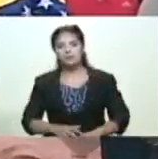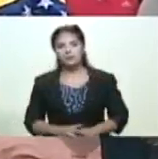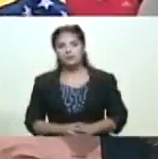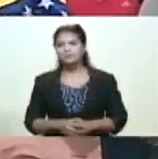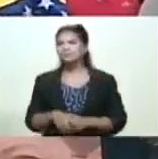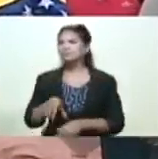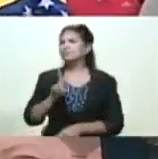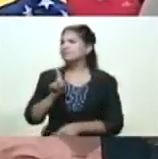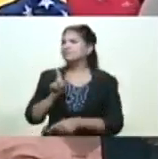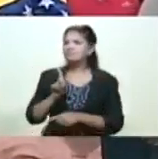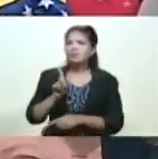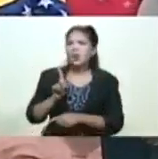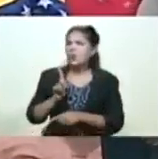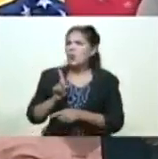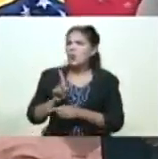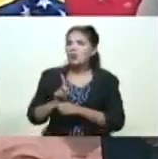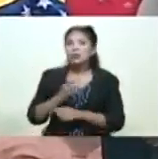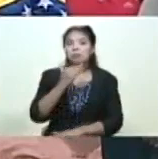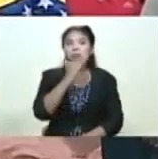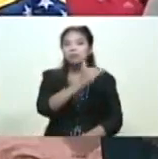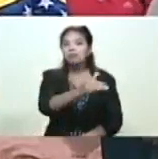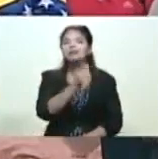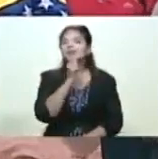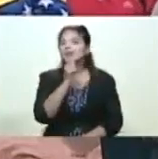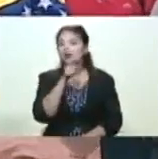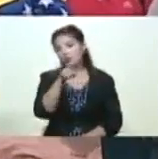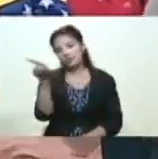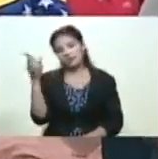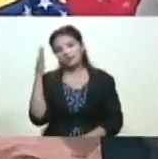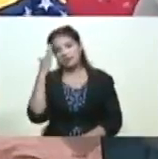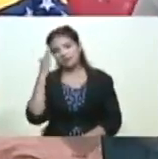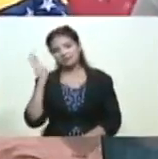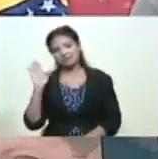Los únicos que no se han pronunciado, ustedes saben quiénes son.